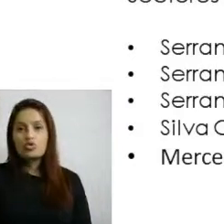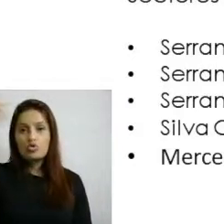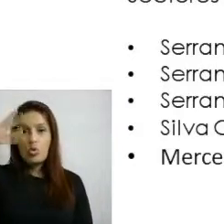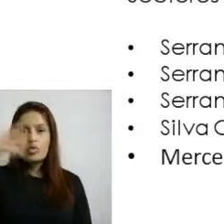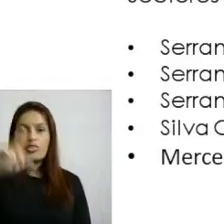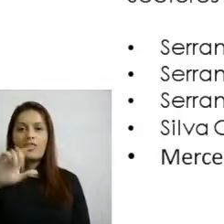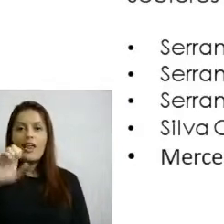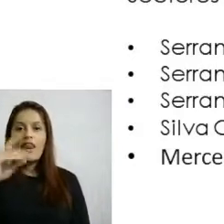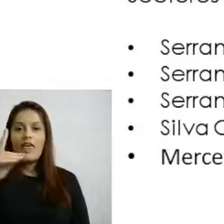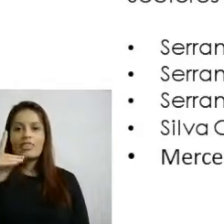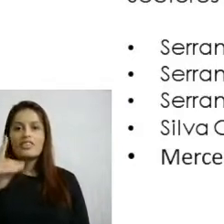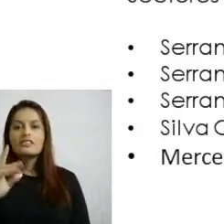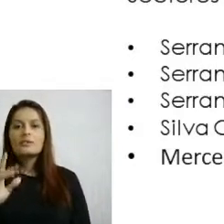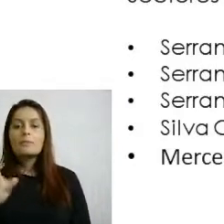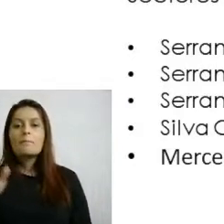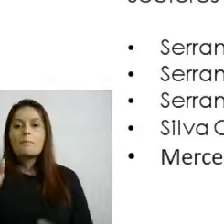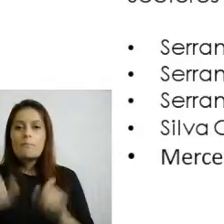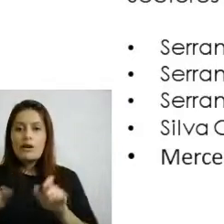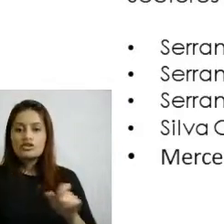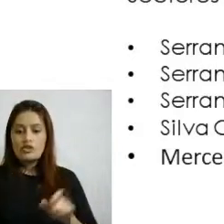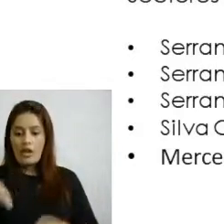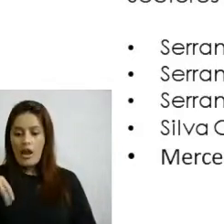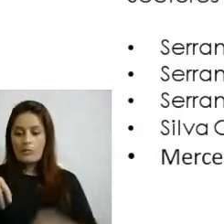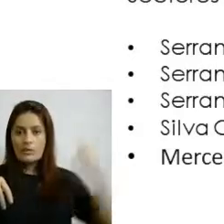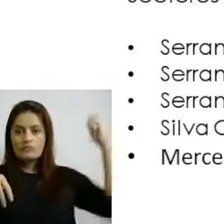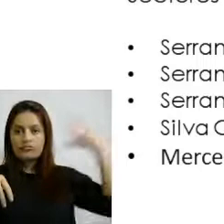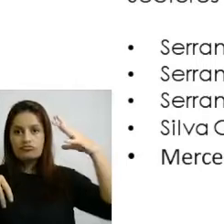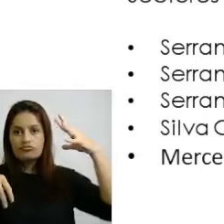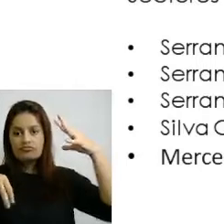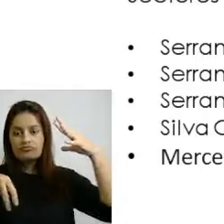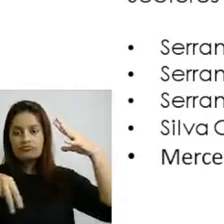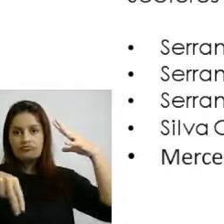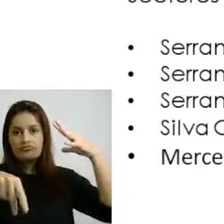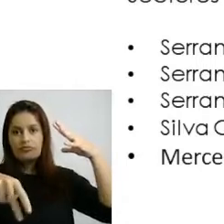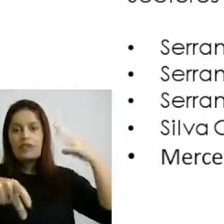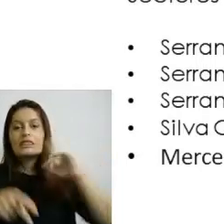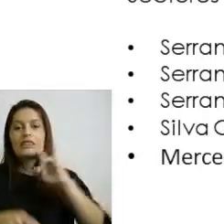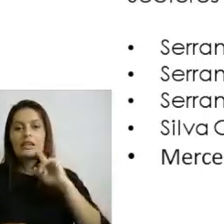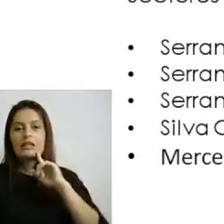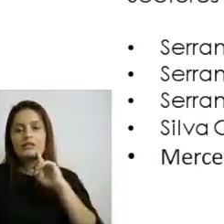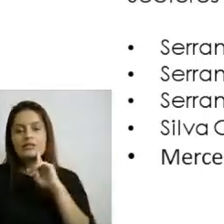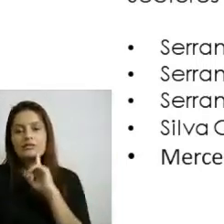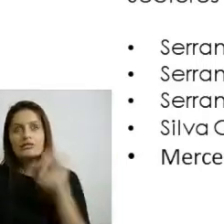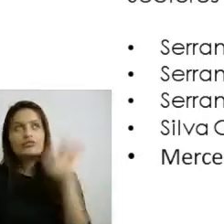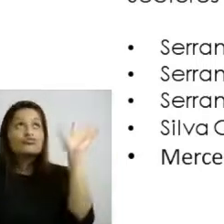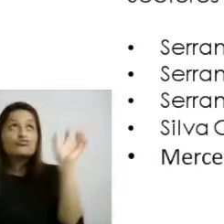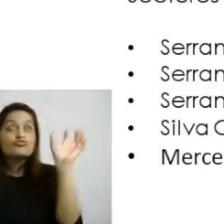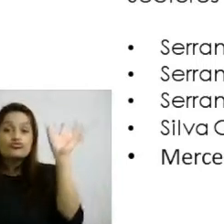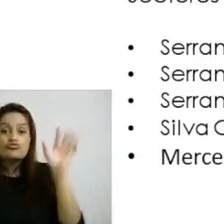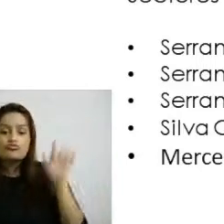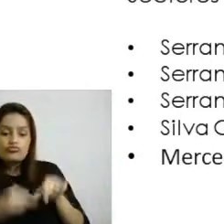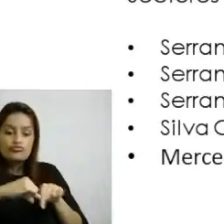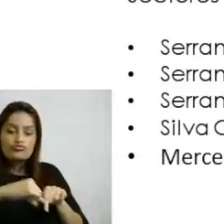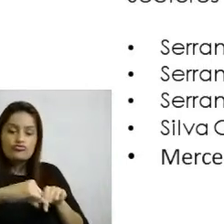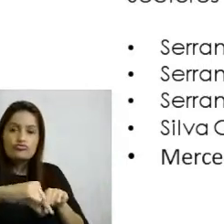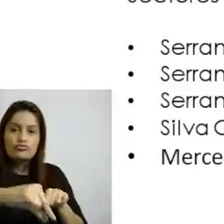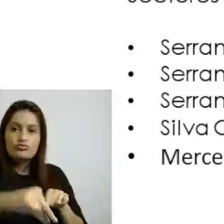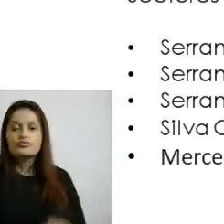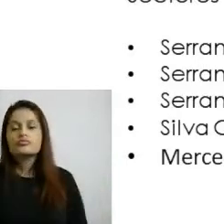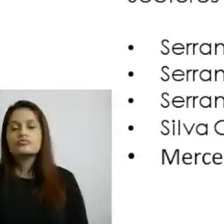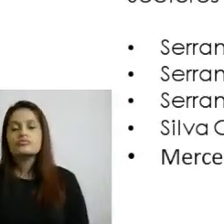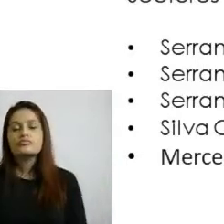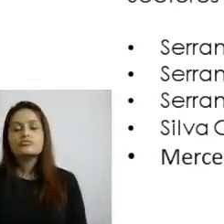LED, sensores del peatón para su activación y suministro de tachas luminosas solares con la demarcación termoplástica